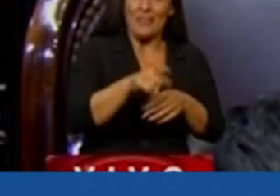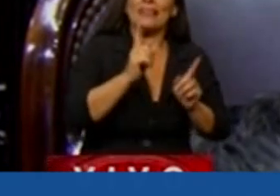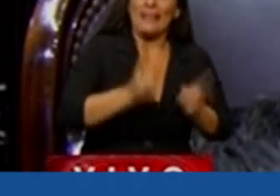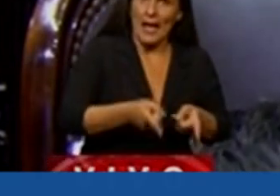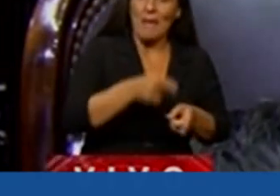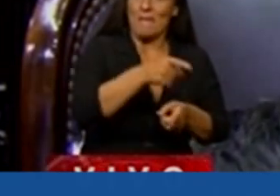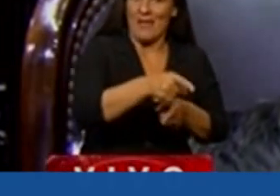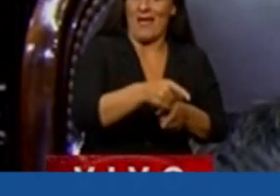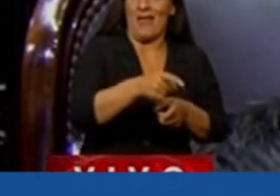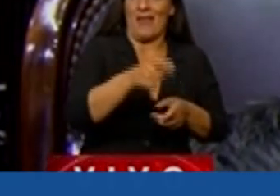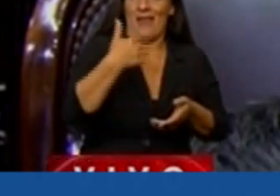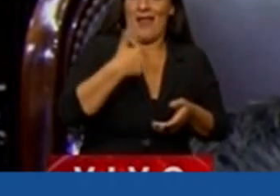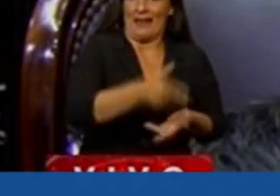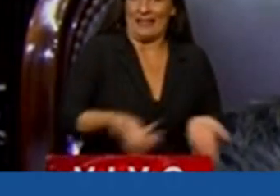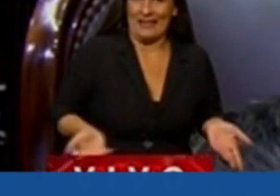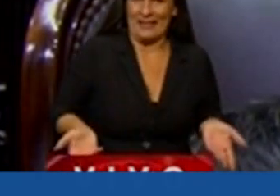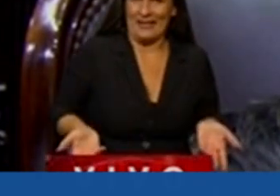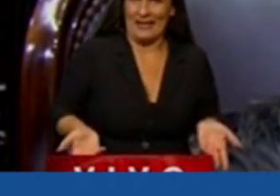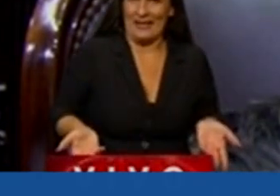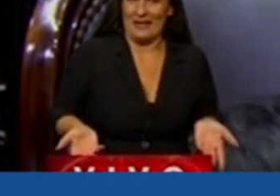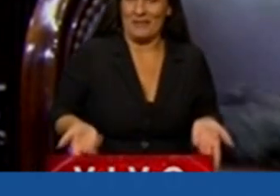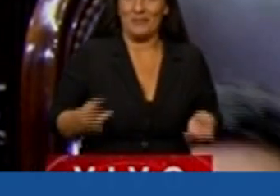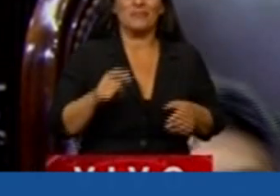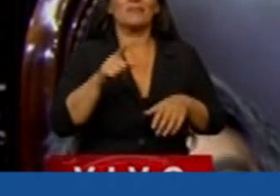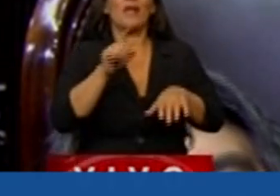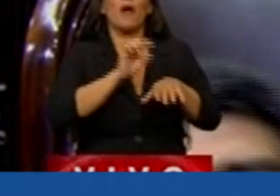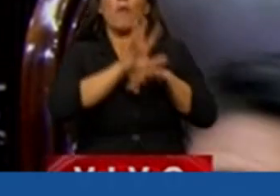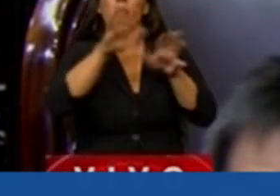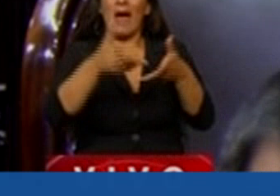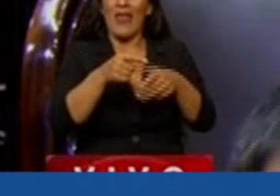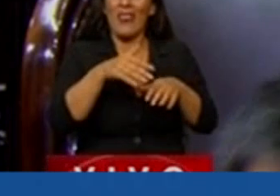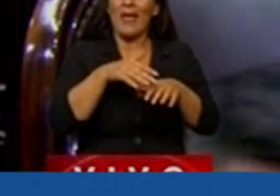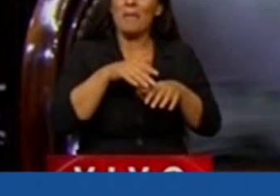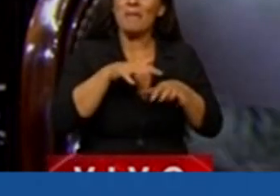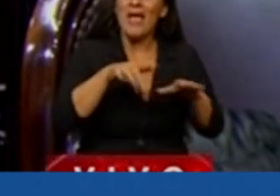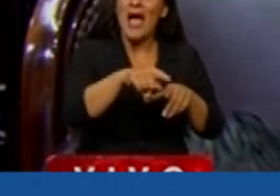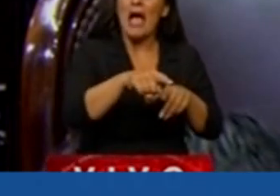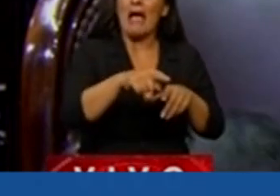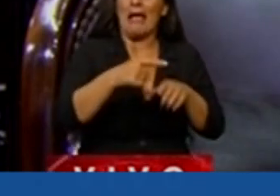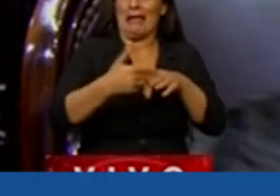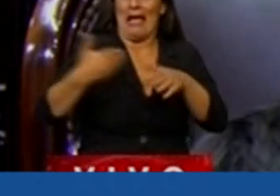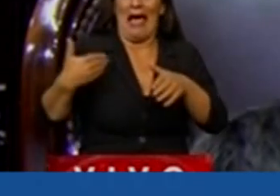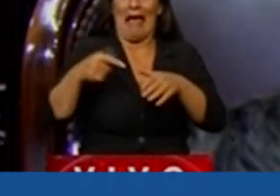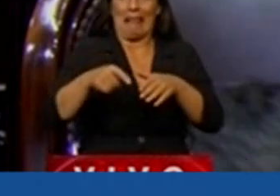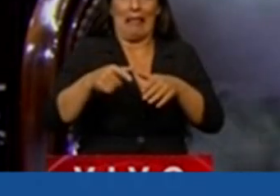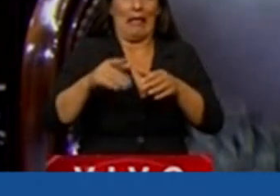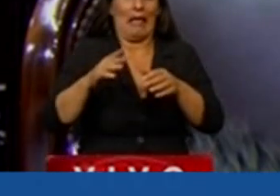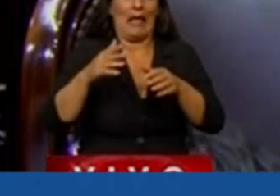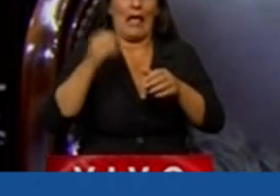cuentas públicas. Entramos a la pandemia después de un proceso de recesión que